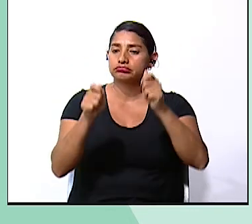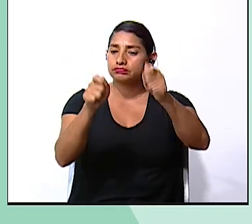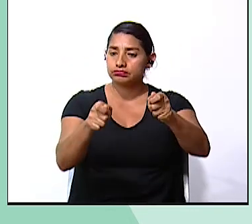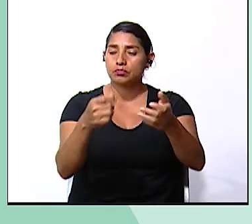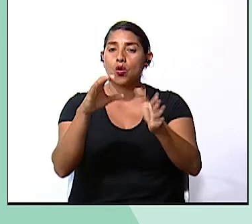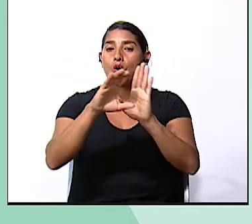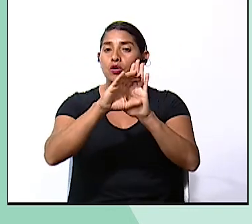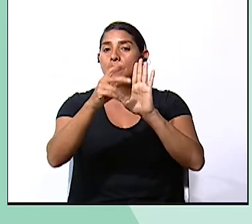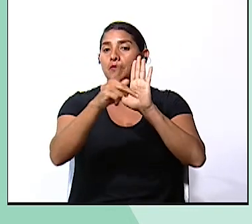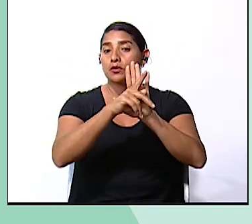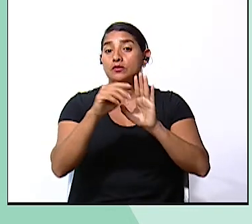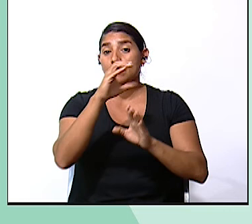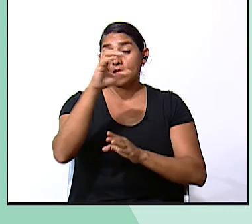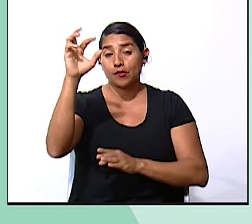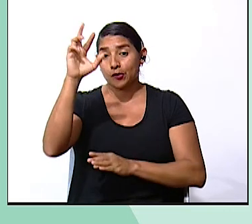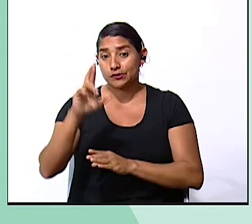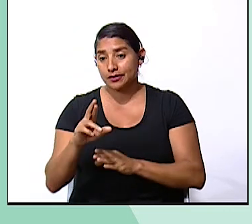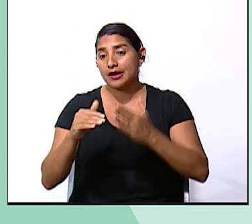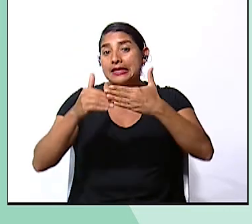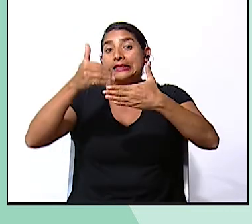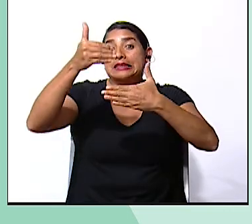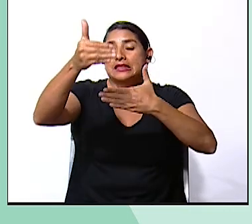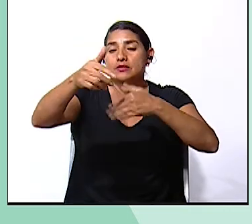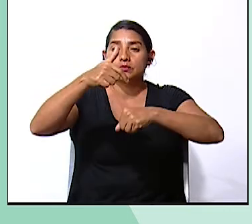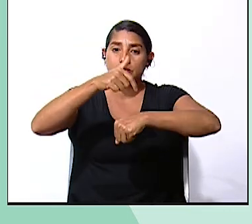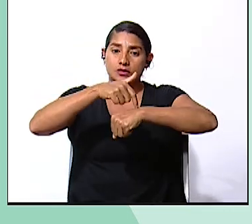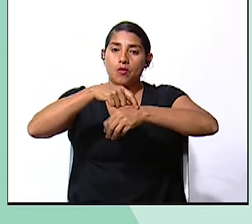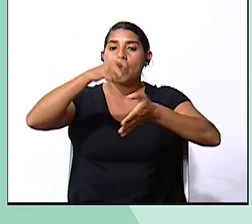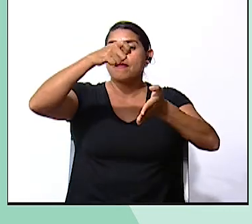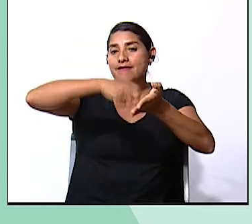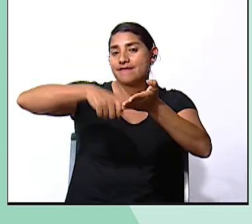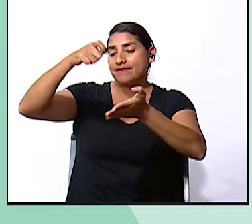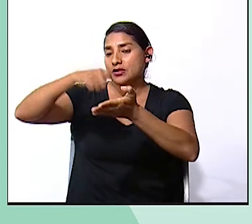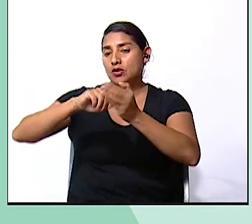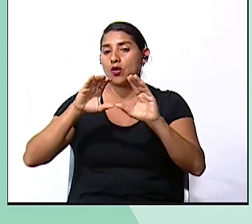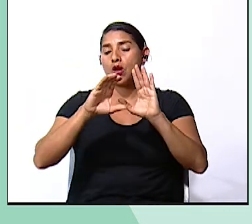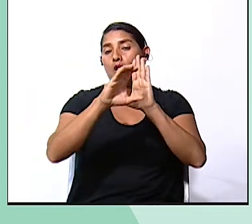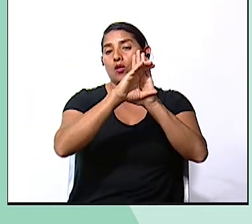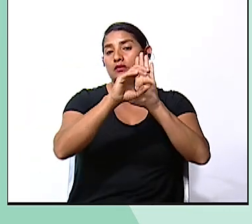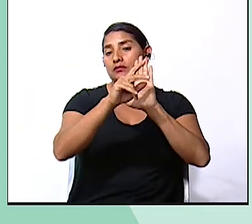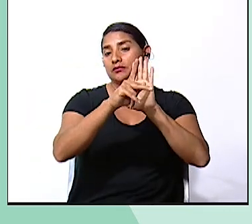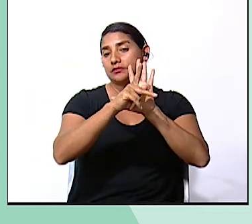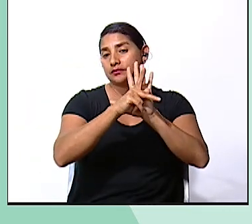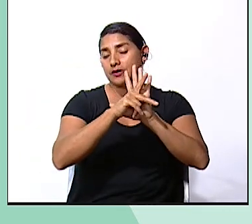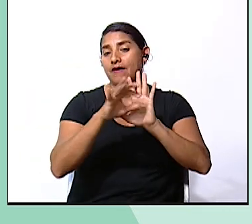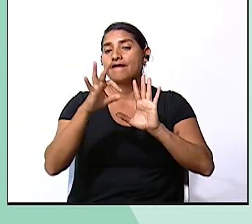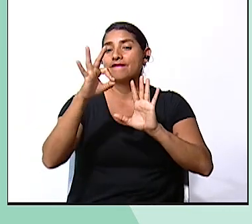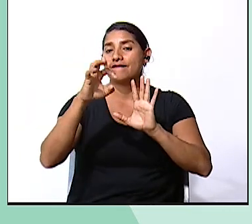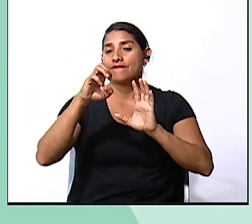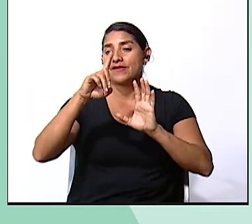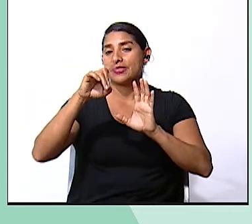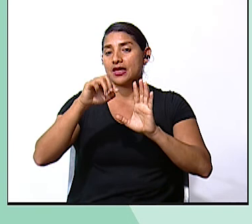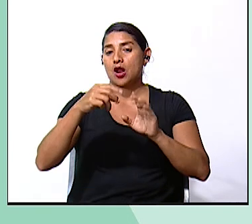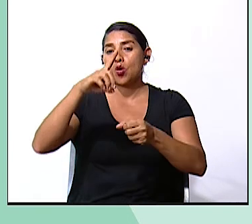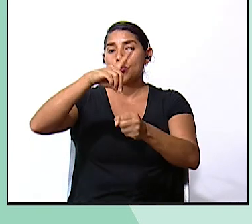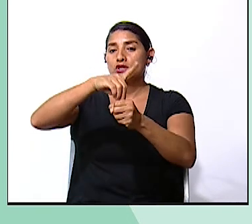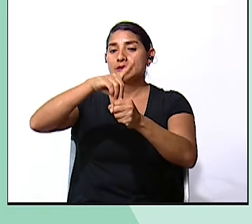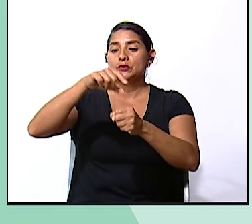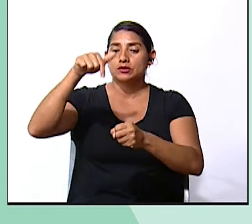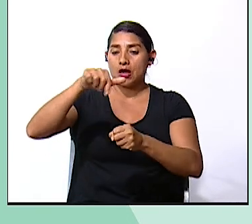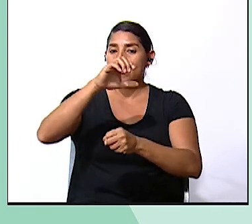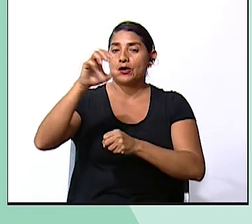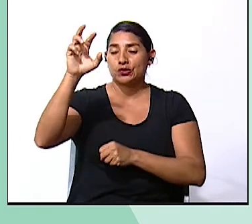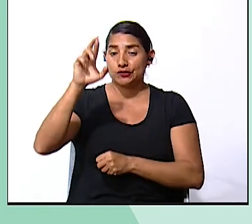Constitución Política de Costa Rica y posteriormente firmé la Constitución Federal como diputado de Costa